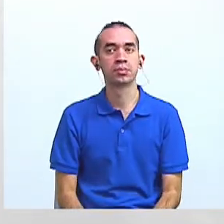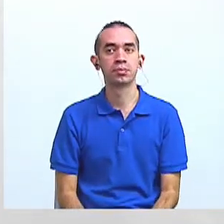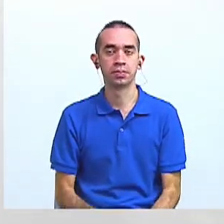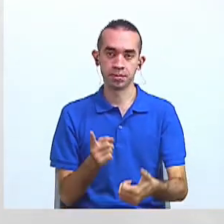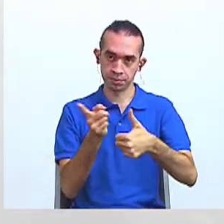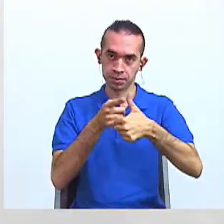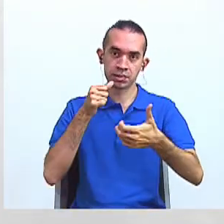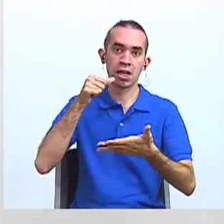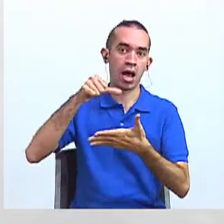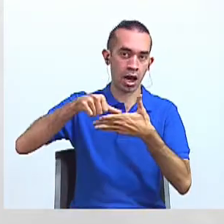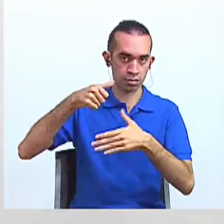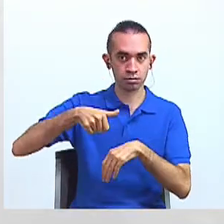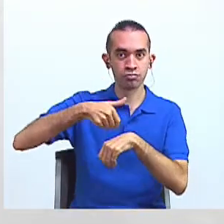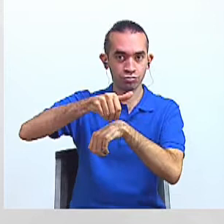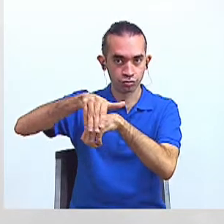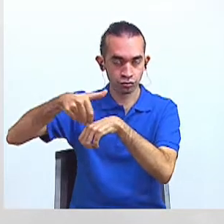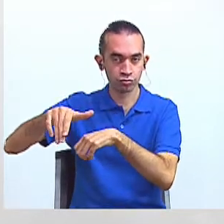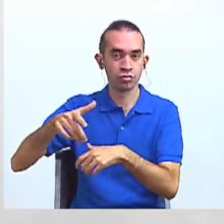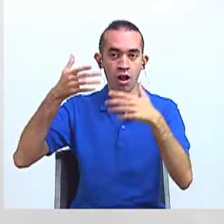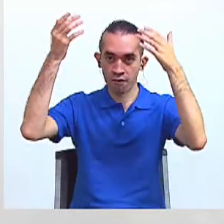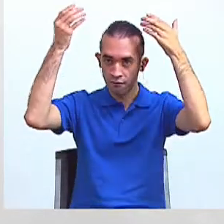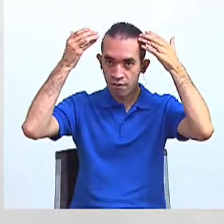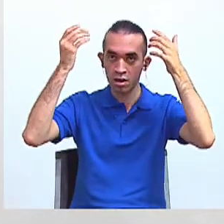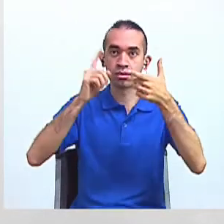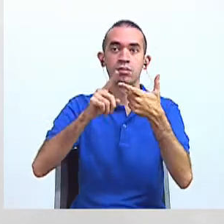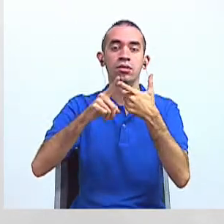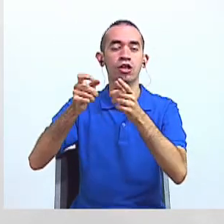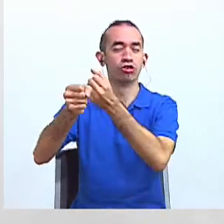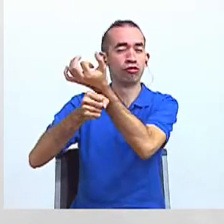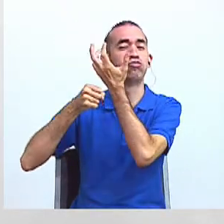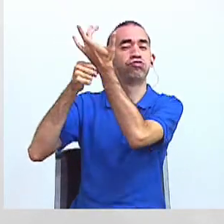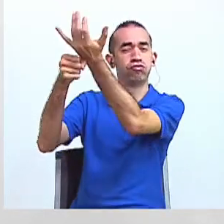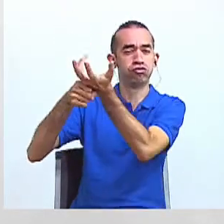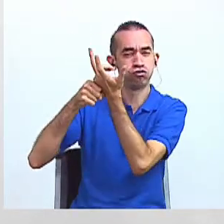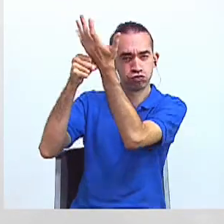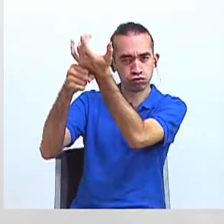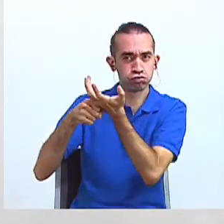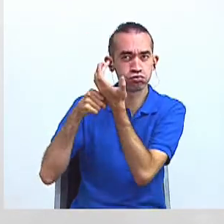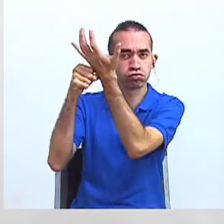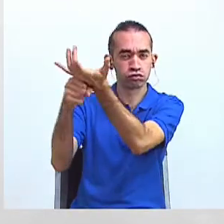¿El cartero del rey? ¿La tea fulgurante?